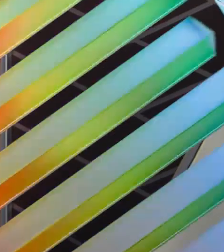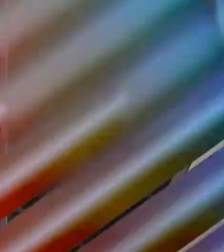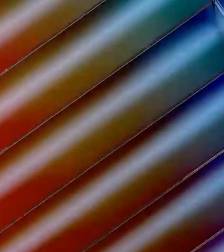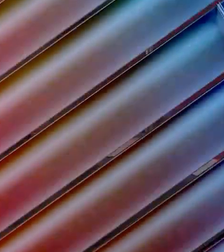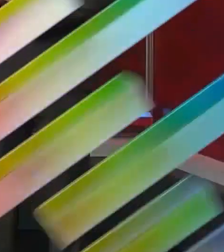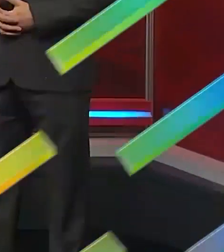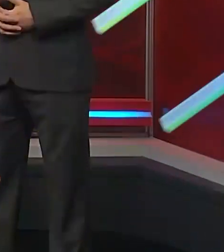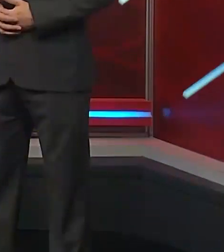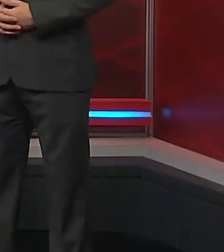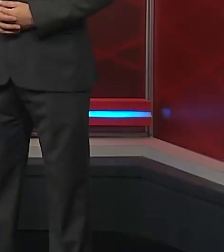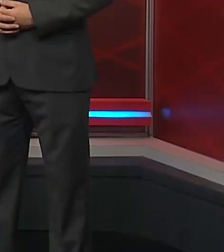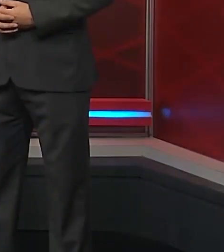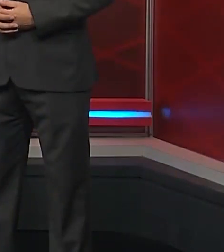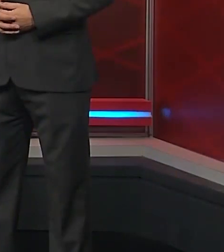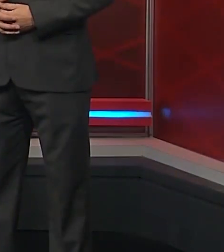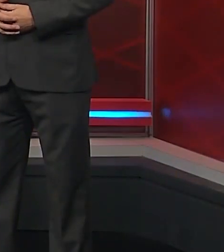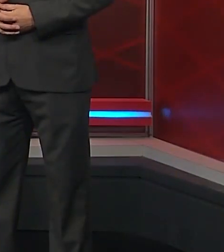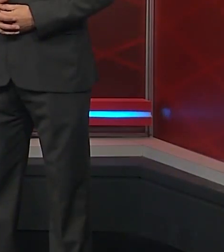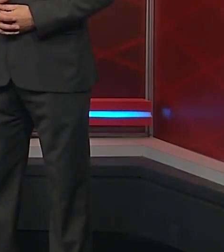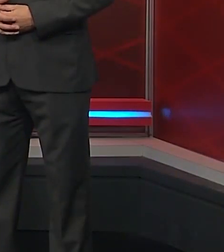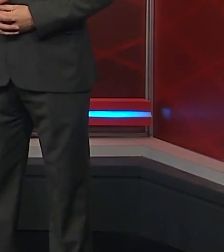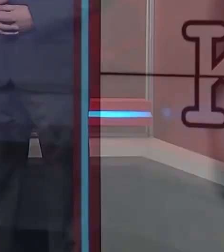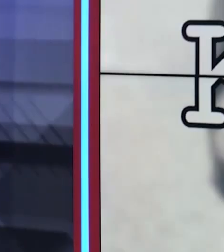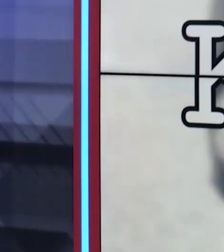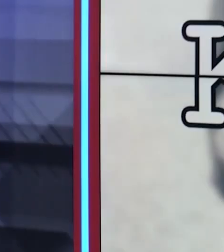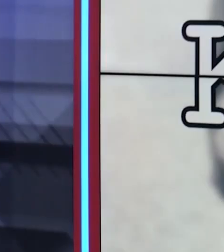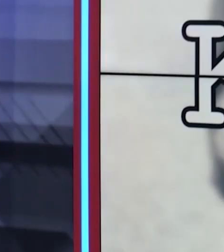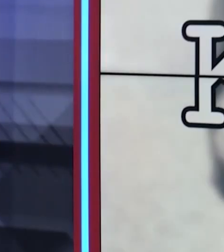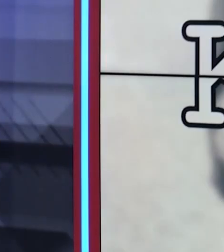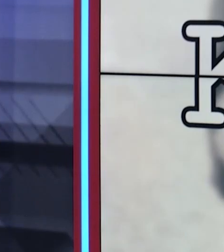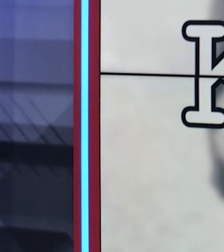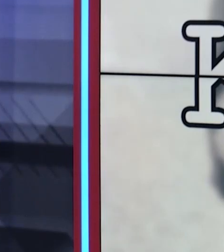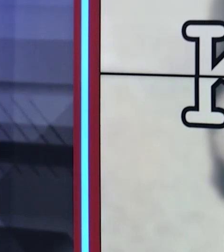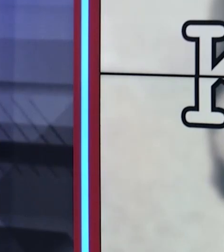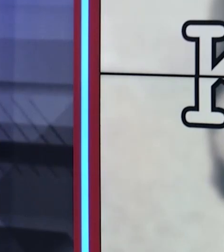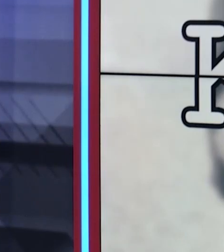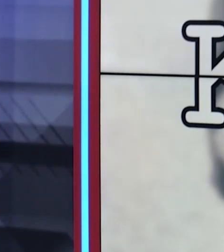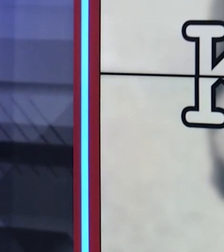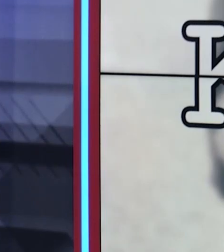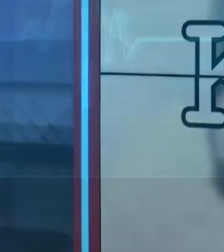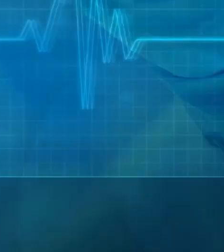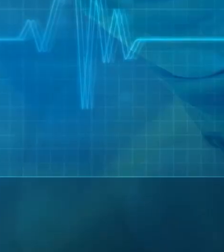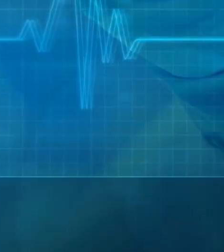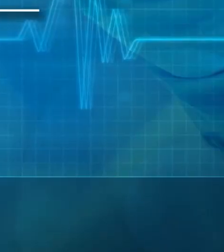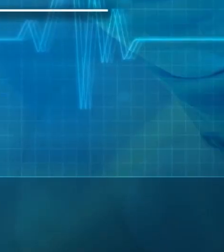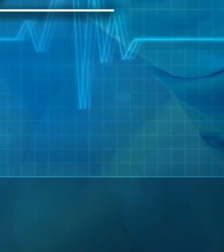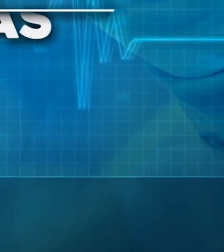yagan cescar cescar